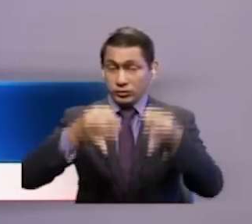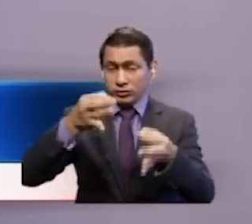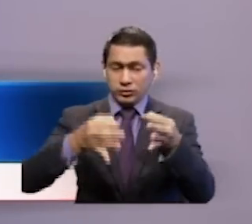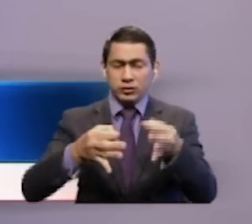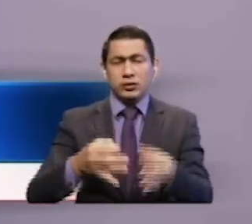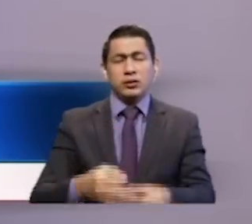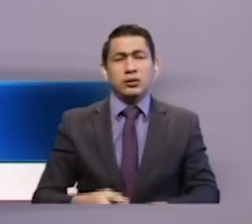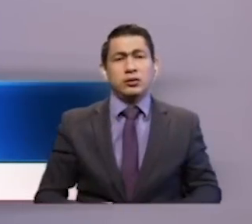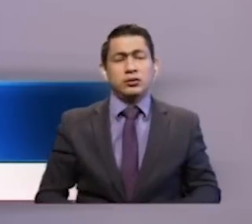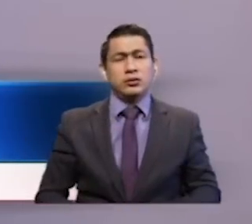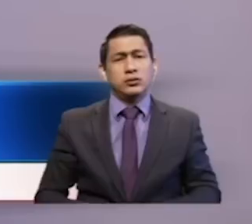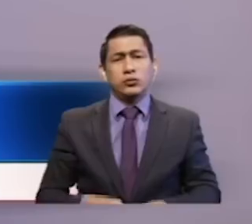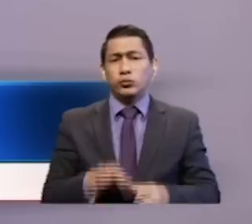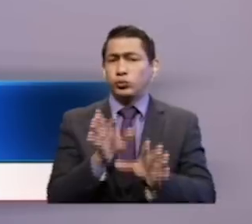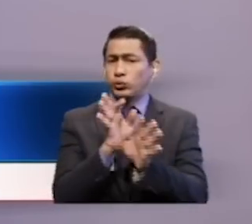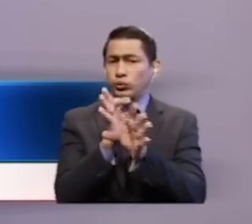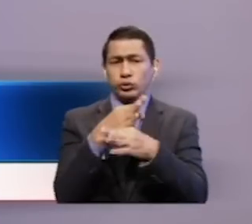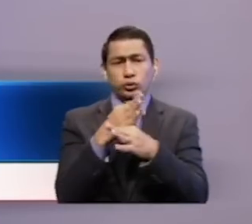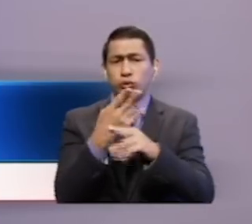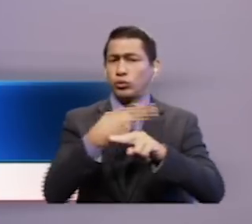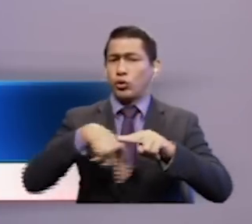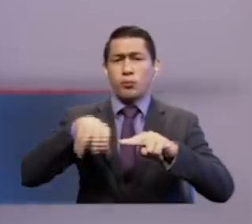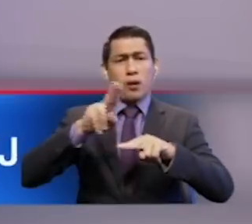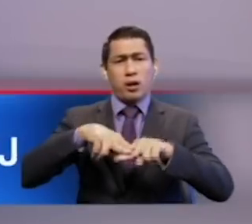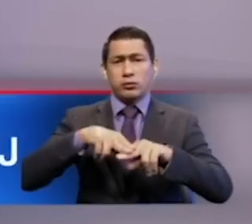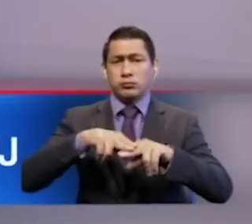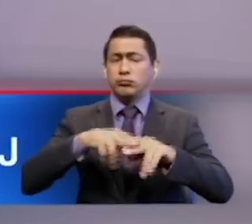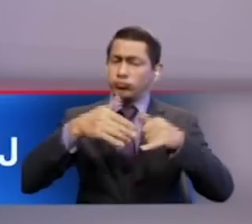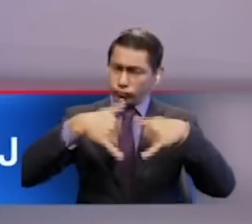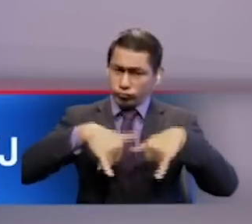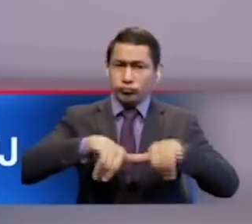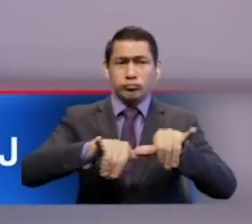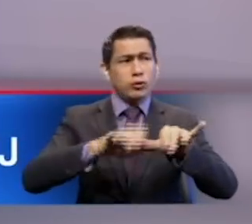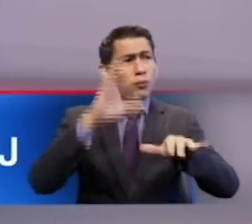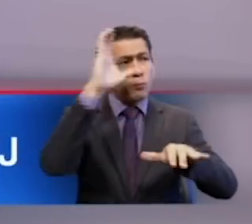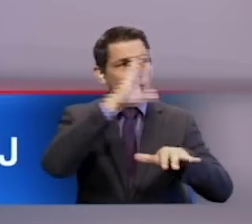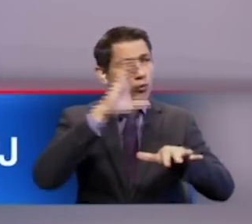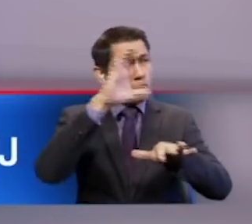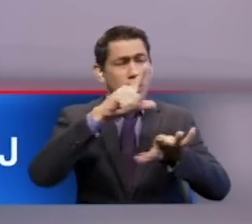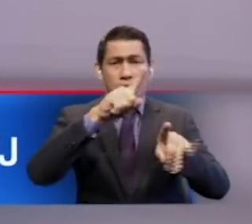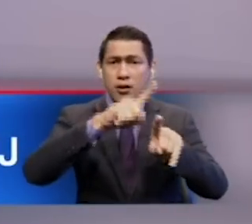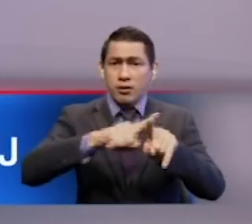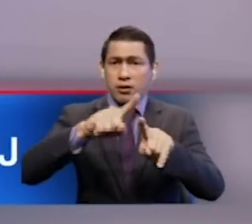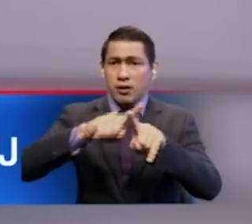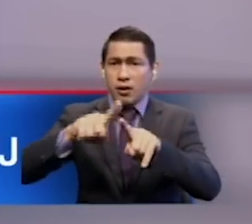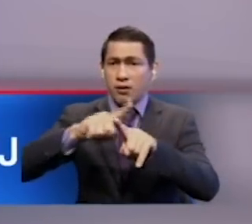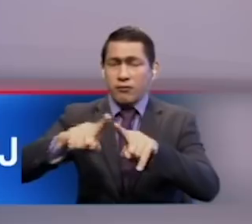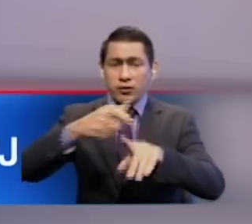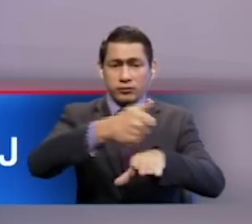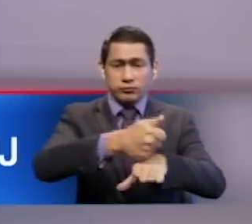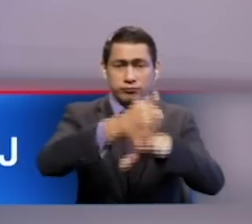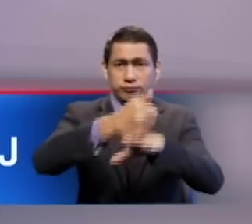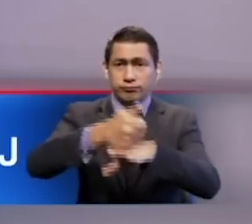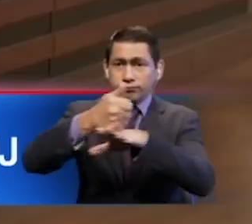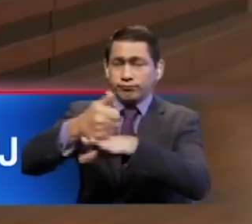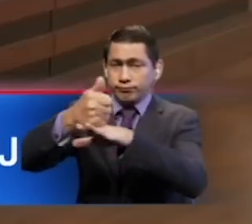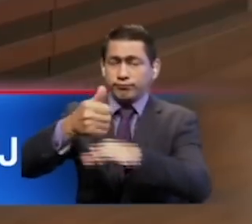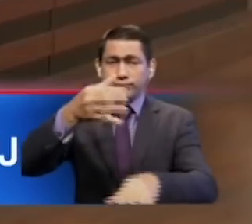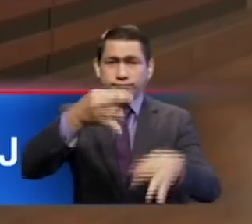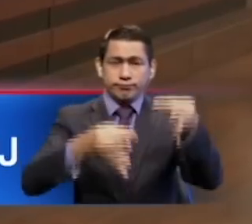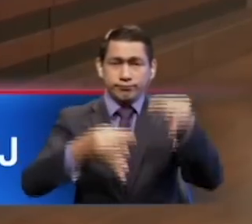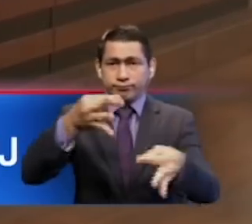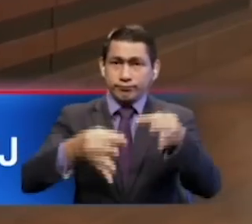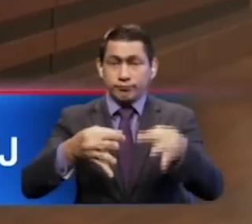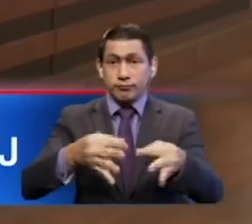afecta el normal desarrollo del concurso de méritos de oposición que lleva a cabo el Consejo de la Judicatura.